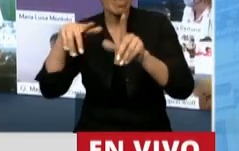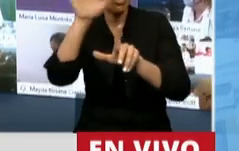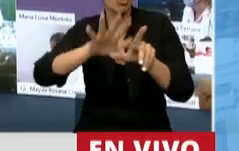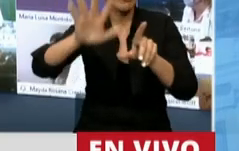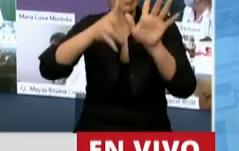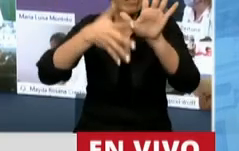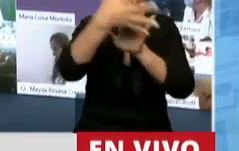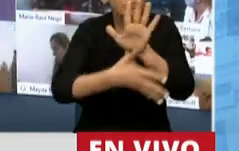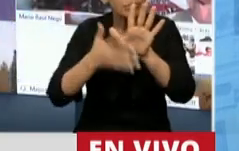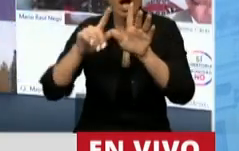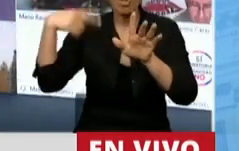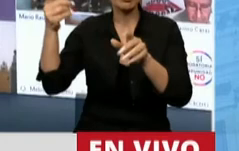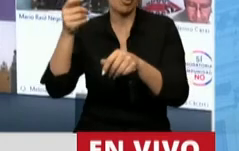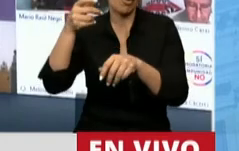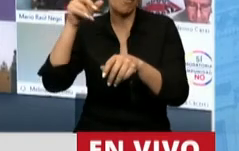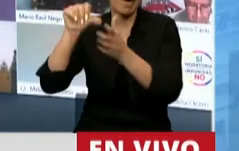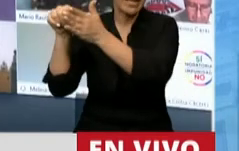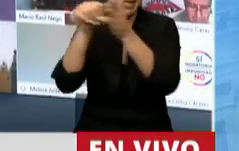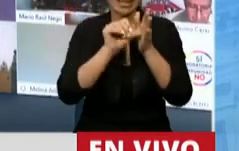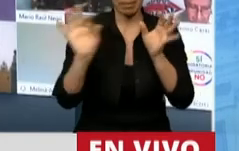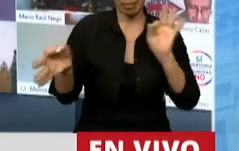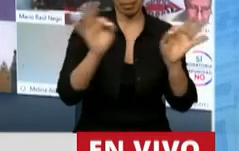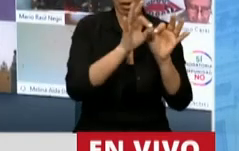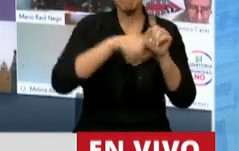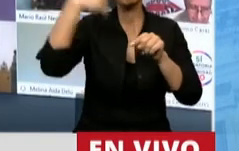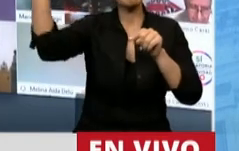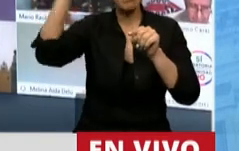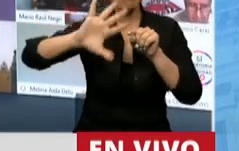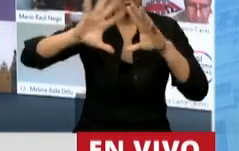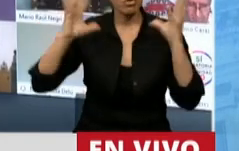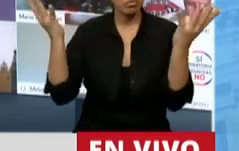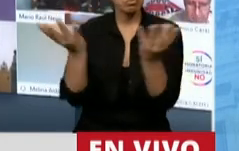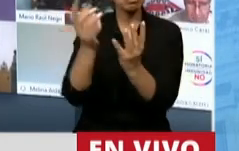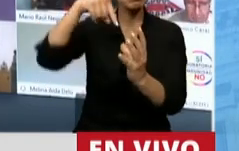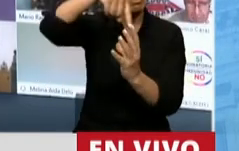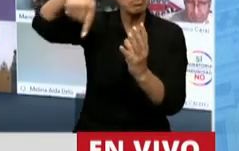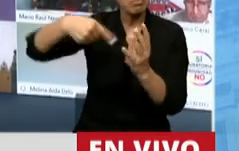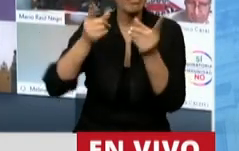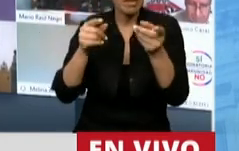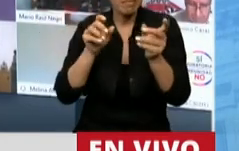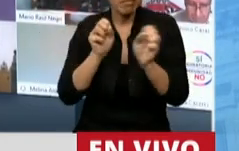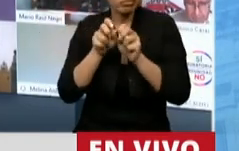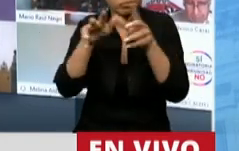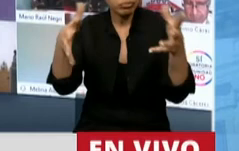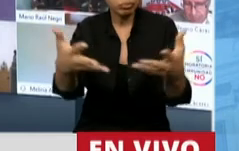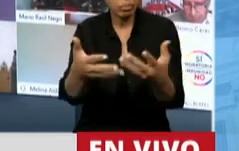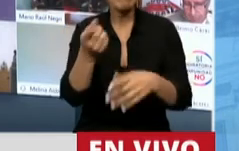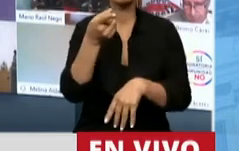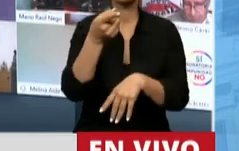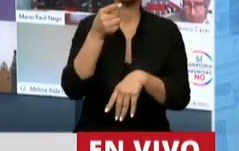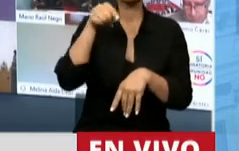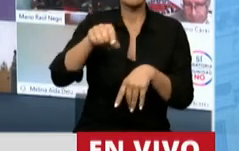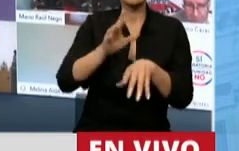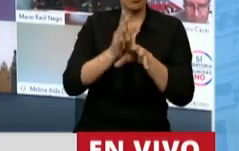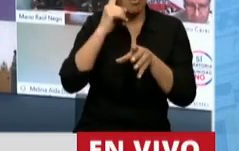países vecinos y, por qué no, a otros países del mundo. Esto marca un rumbo y el Estado se hace